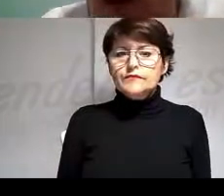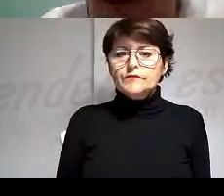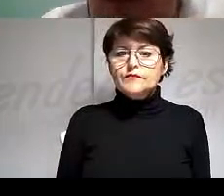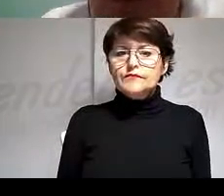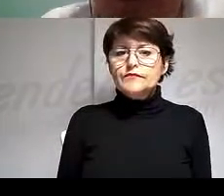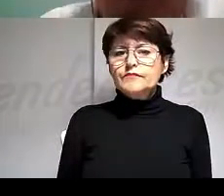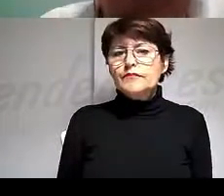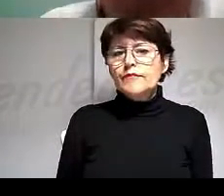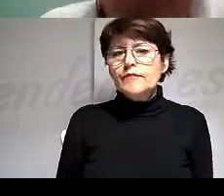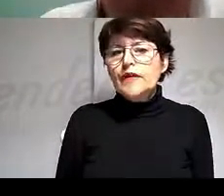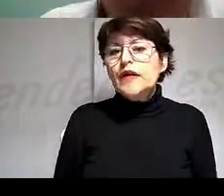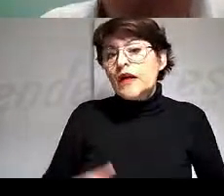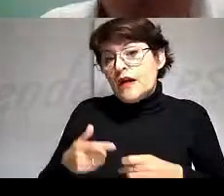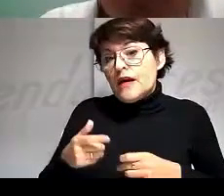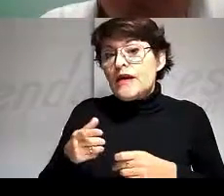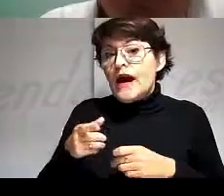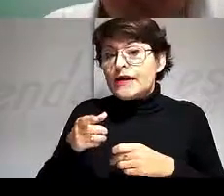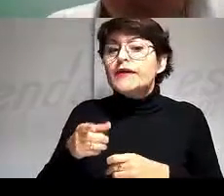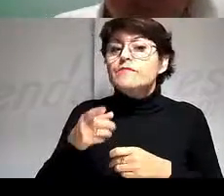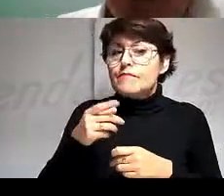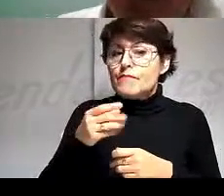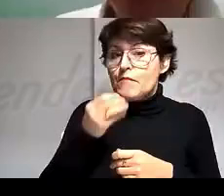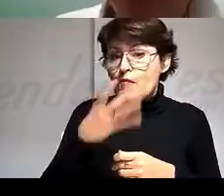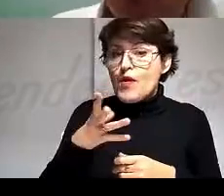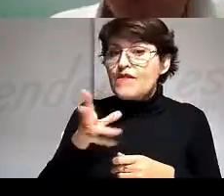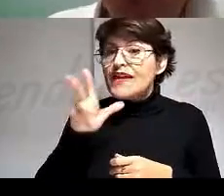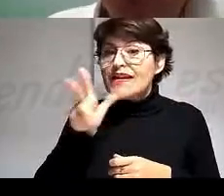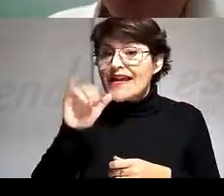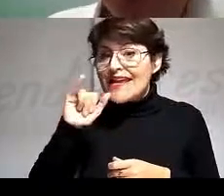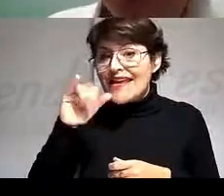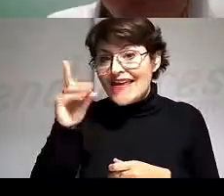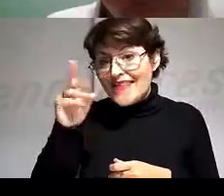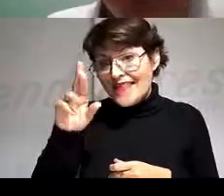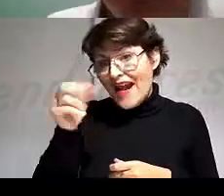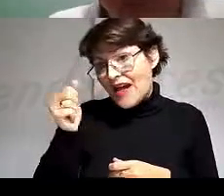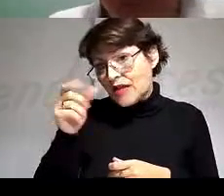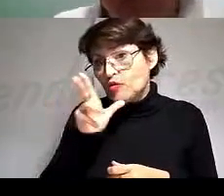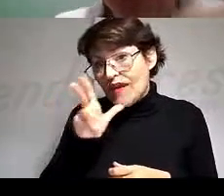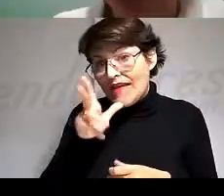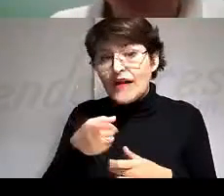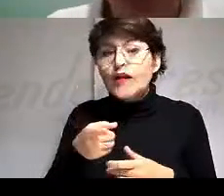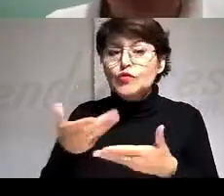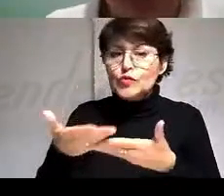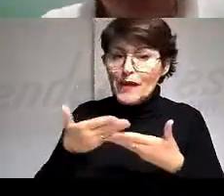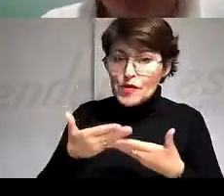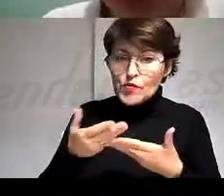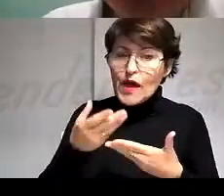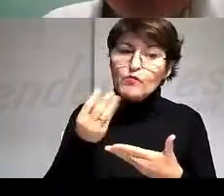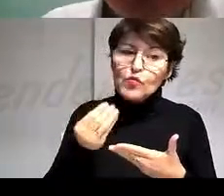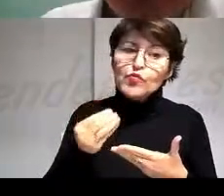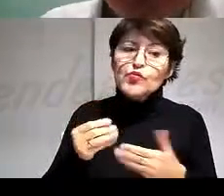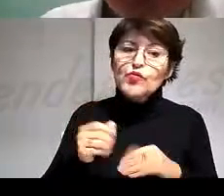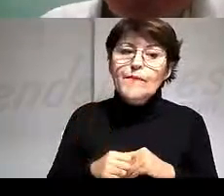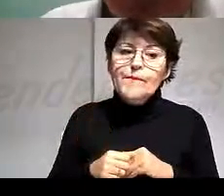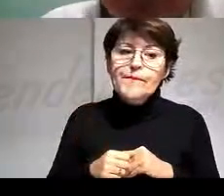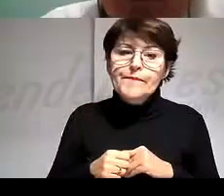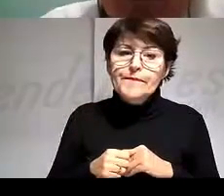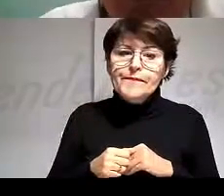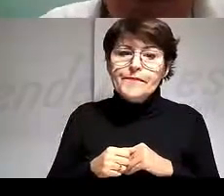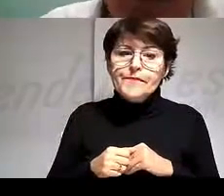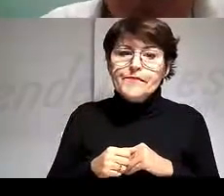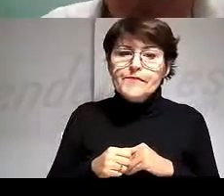que comentábamos antes, el consumo de hidratos de carbono va a variar mucho en función de la duración del ejercicio físico, de manera